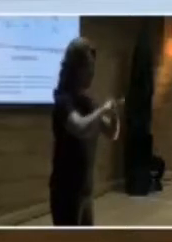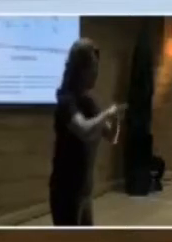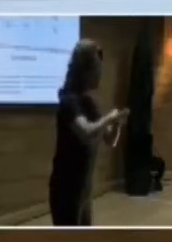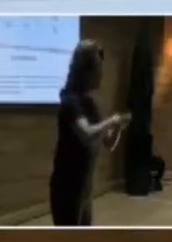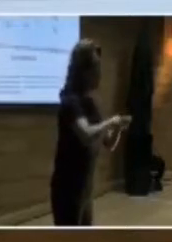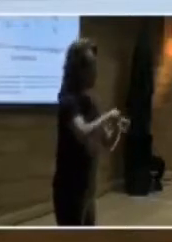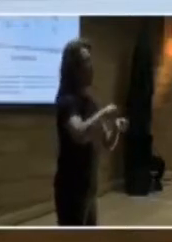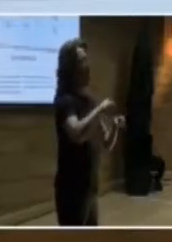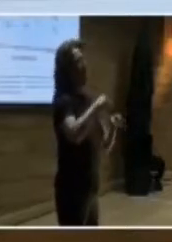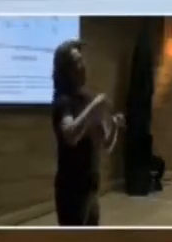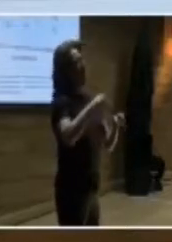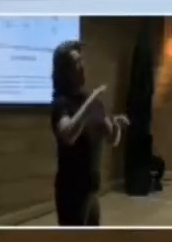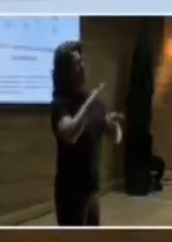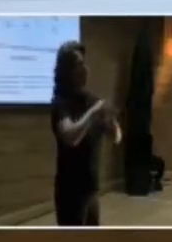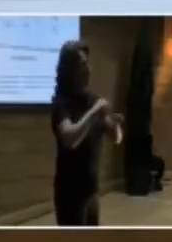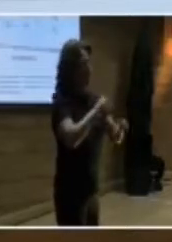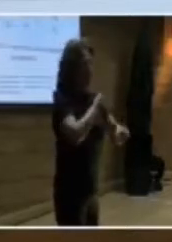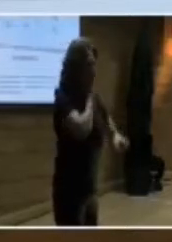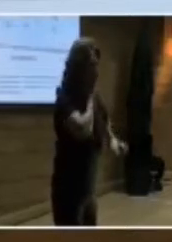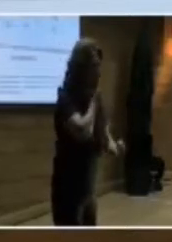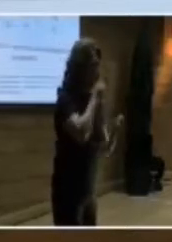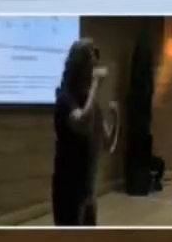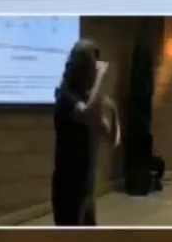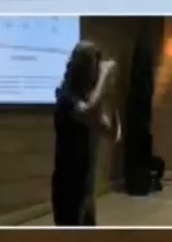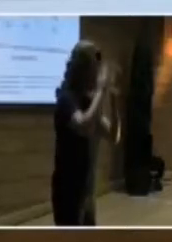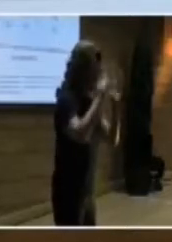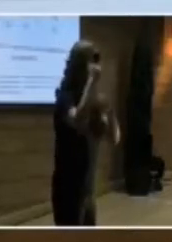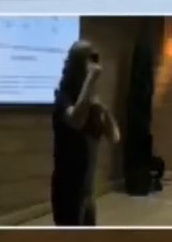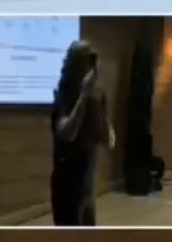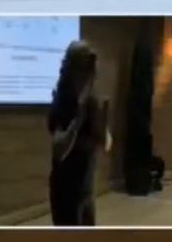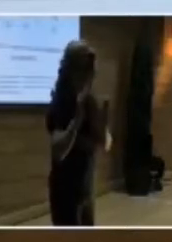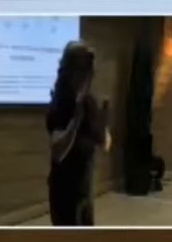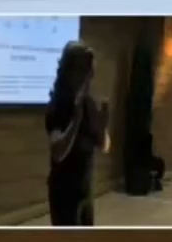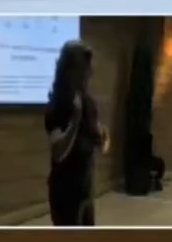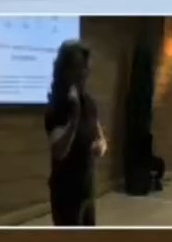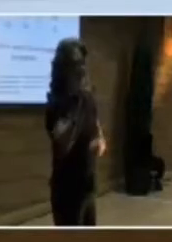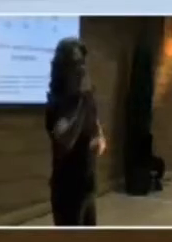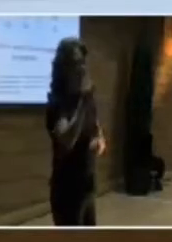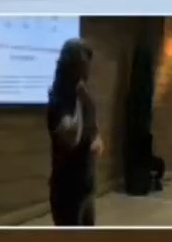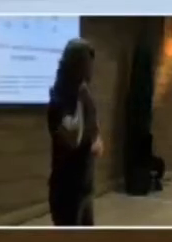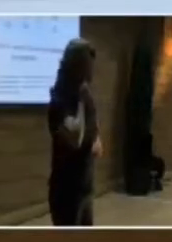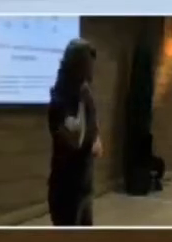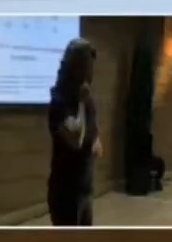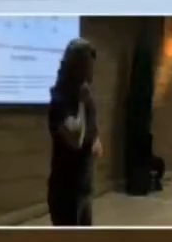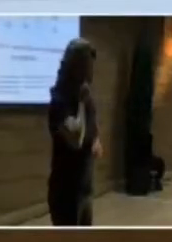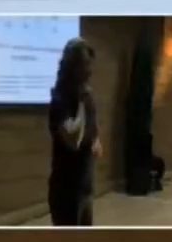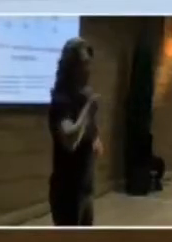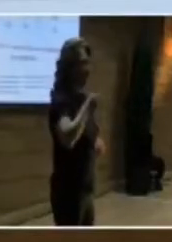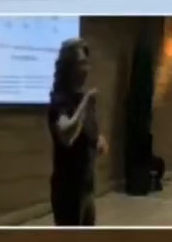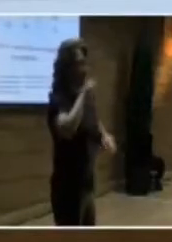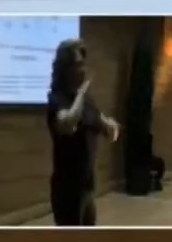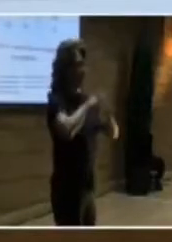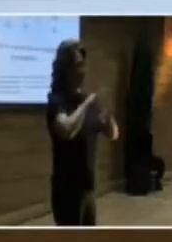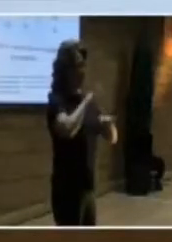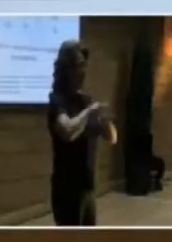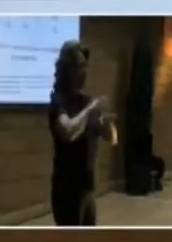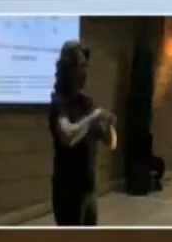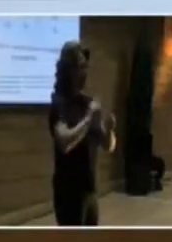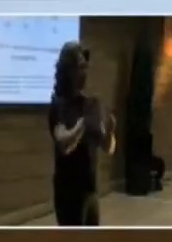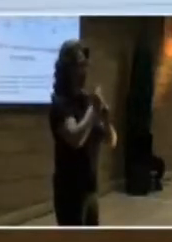España, nos enseña que más de la mitad de las demencias, de las enfermedades de Alzheimer, se diagnostican en fase